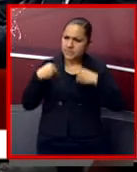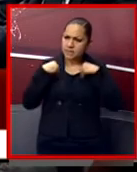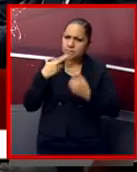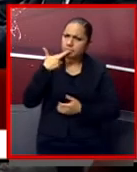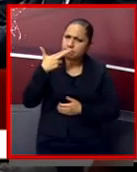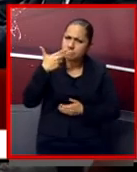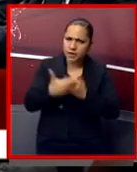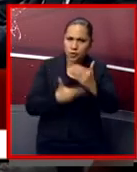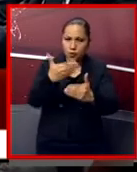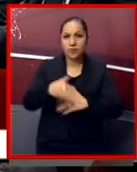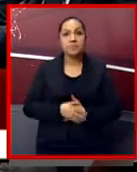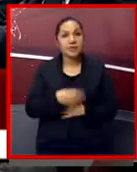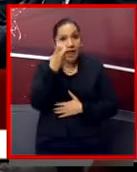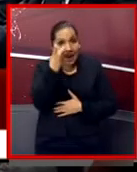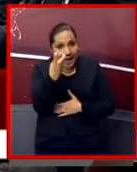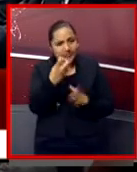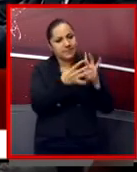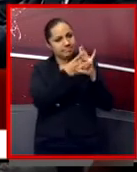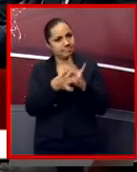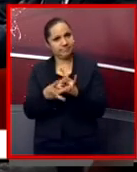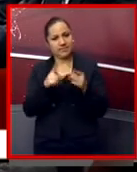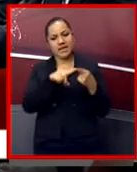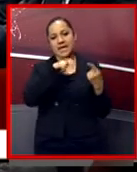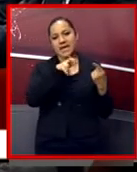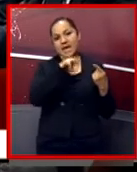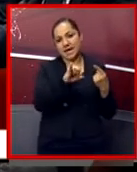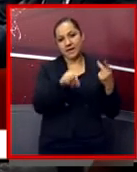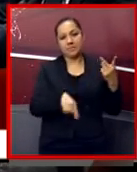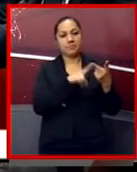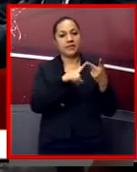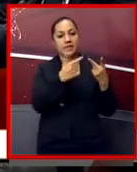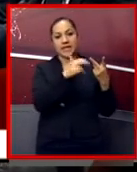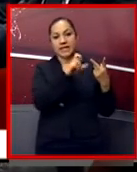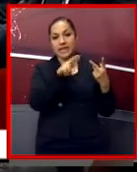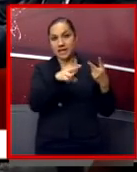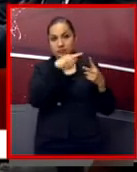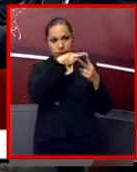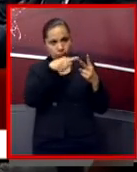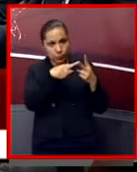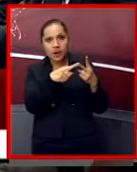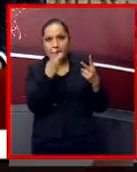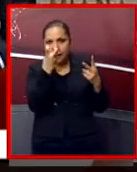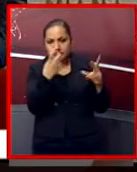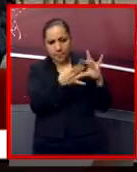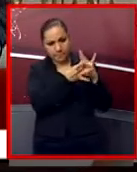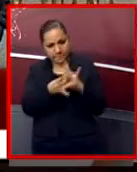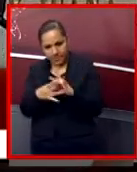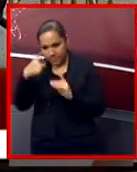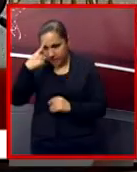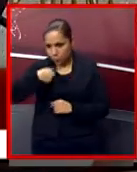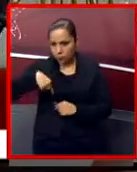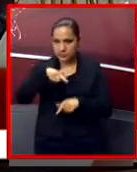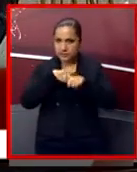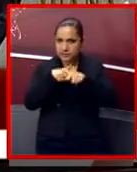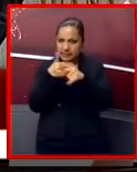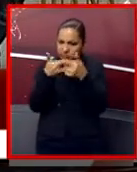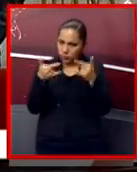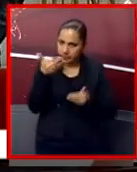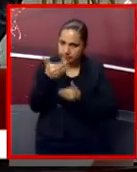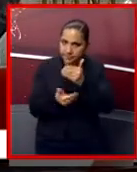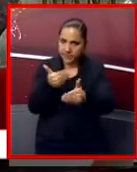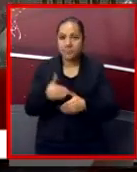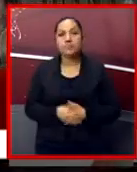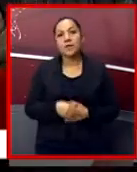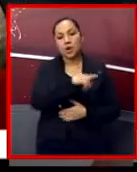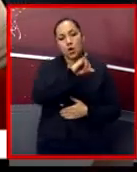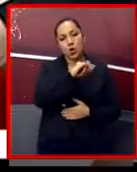trata. Como Eduardo Neri, como Rosario Green, se trata de trascender. En representación de la galardonada,